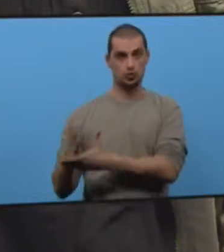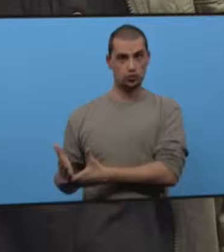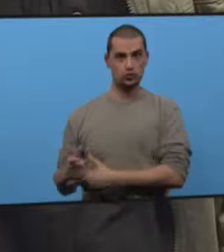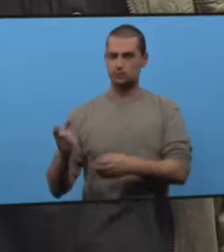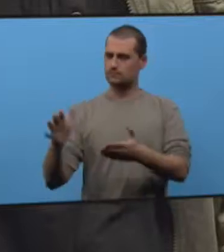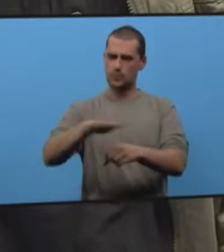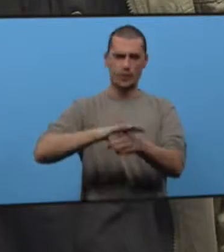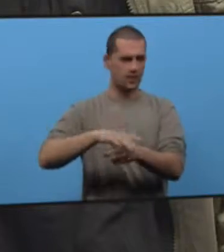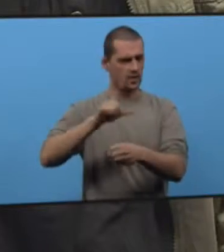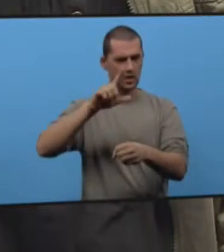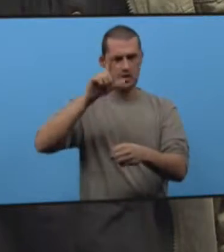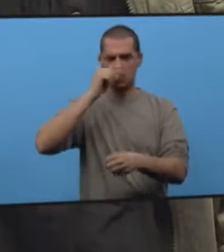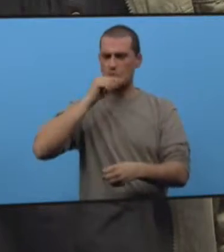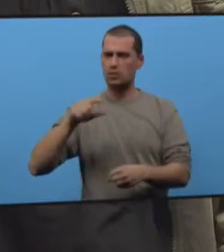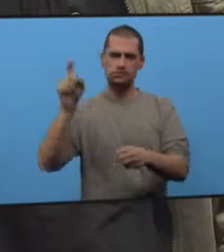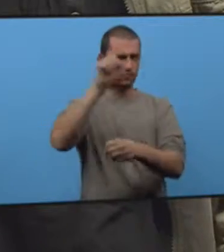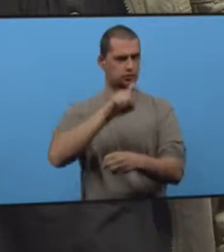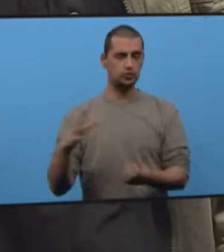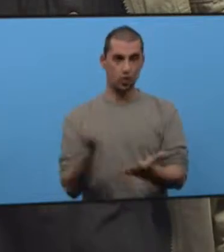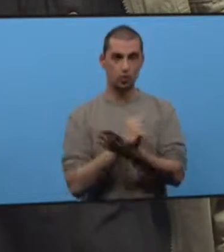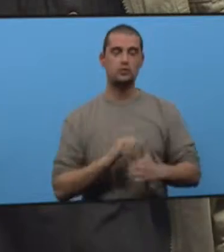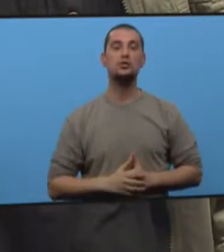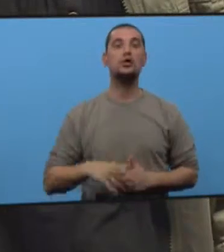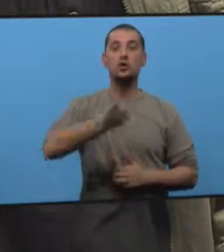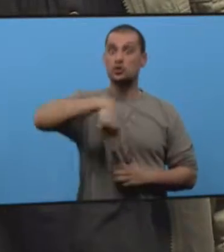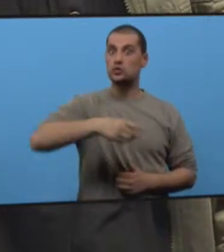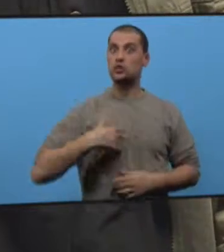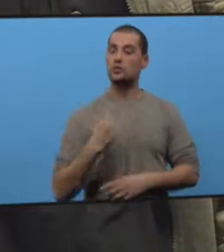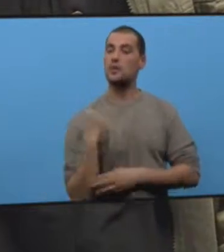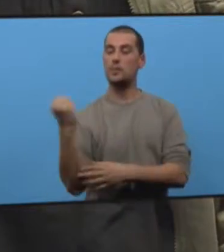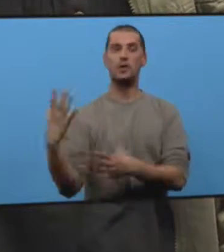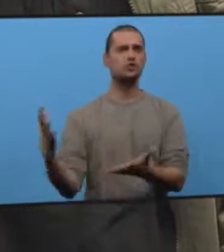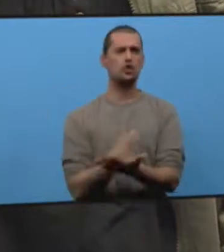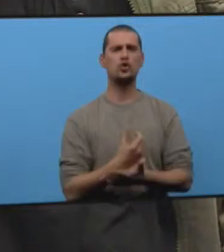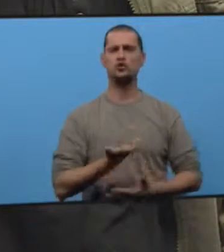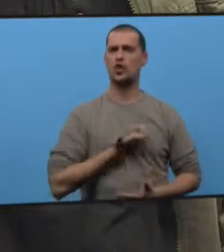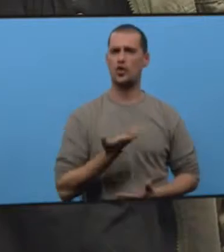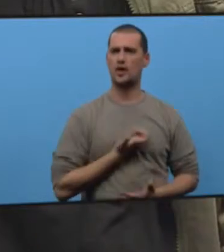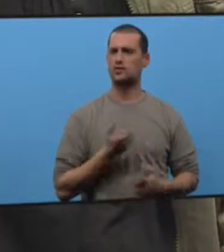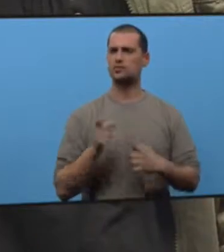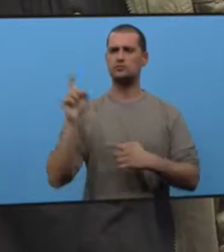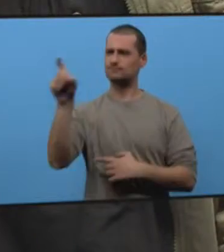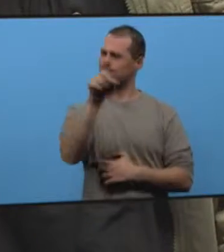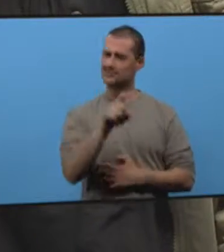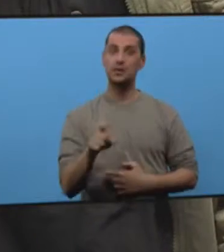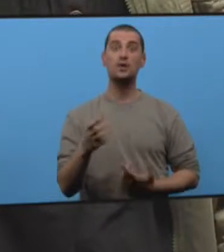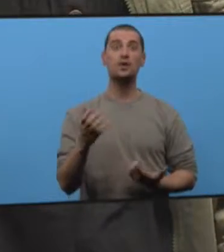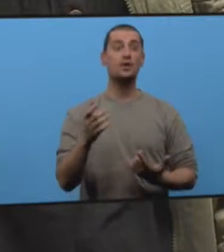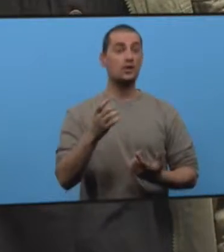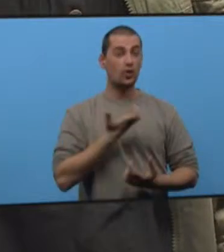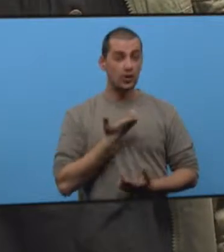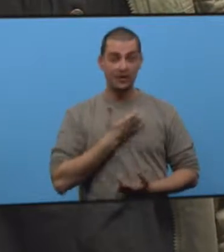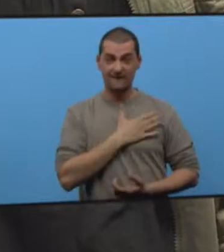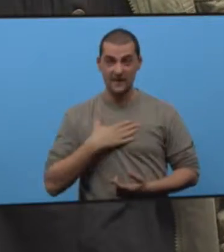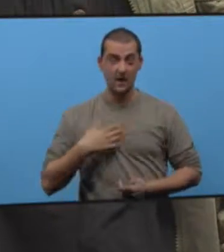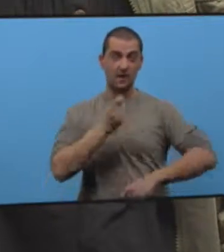queremos deixar a ningún concello de lado e que procuramos que todos os que queren, tanto por parte